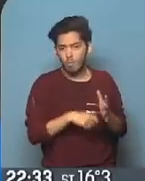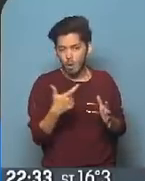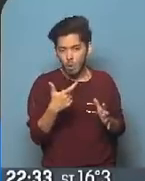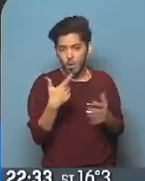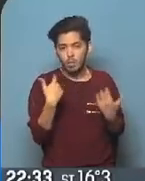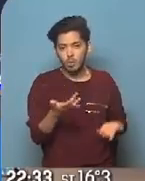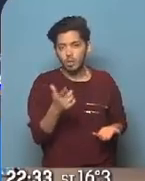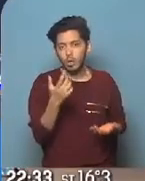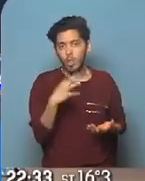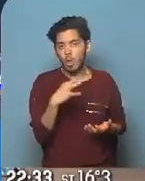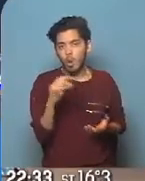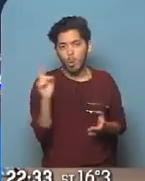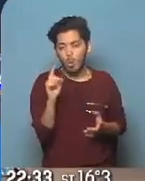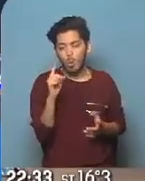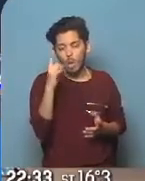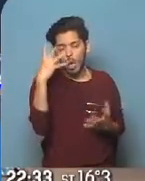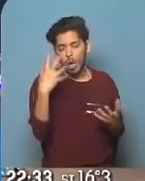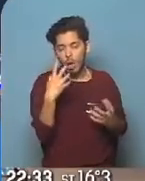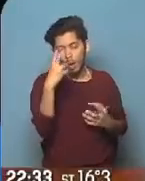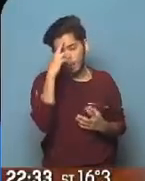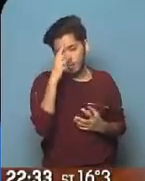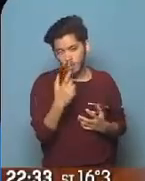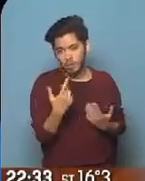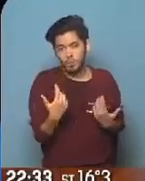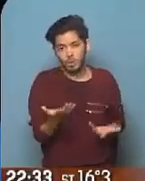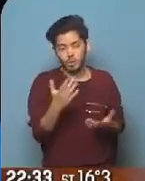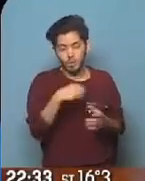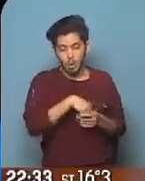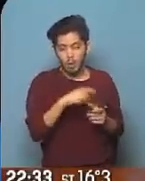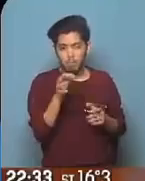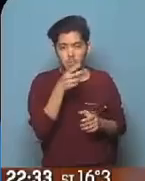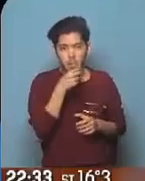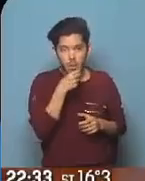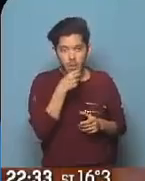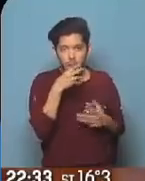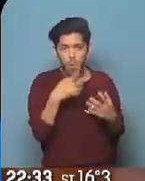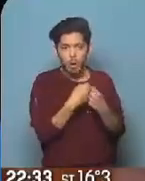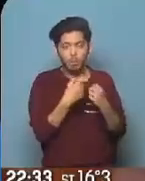por qué respetarlo. No están dentro de ningún tratado y esa es la gran preocupación, Raúl. Tomó nota China